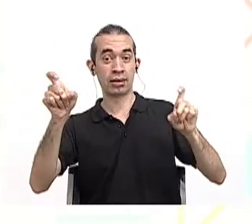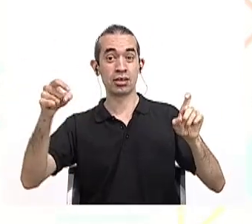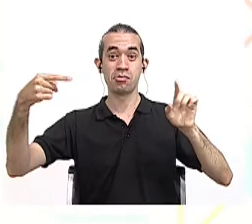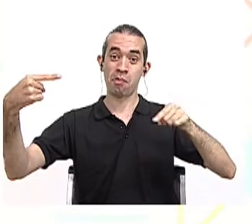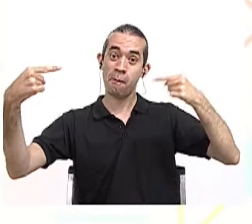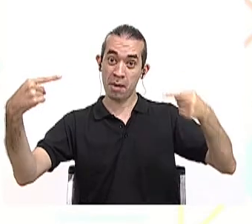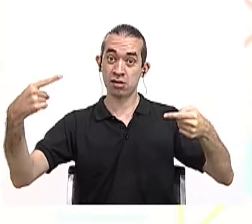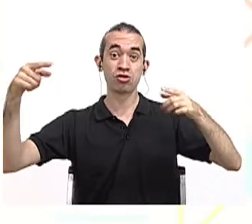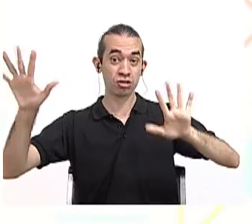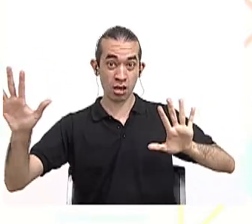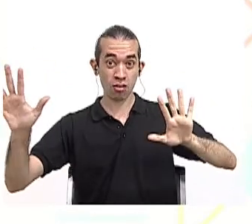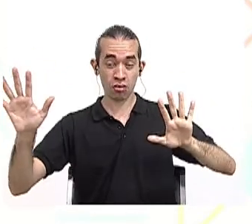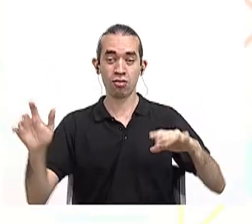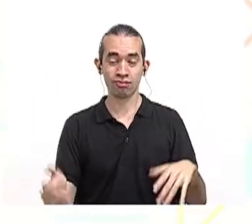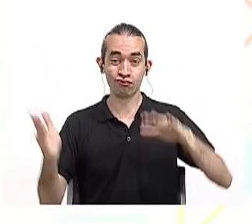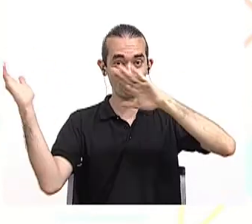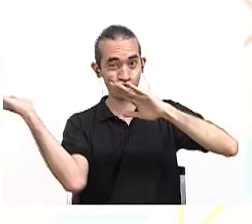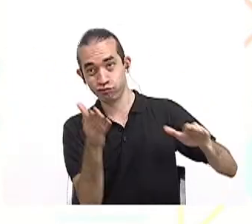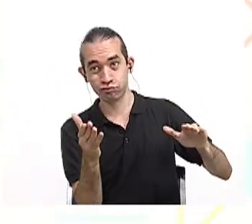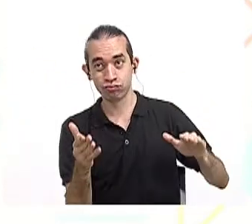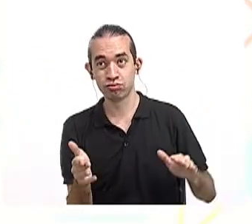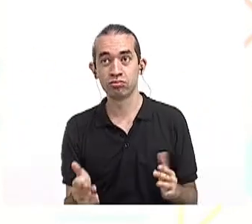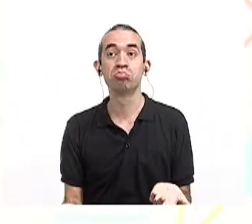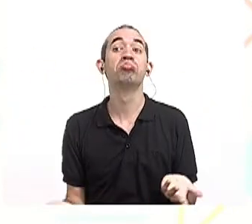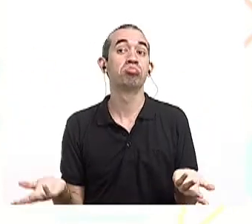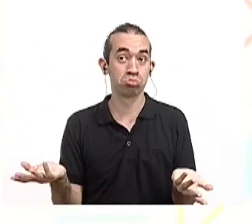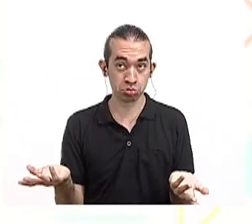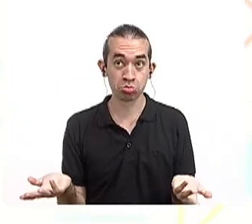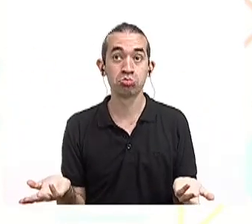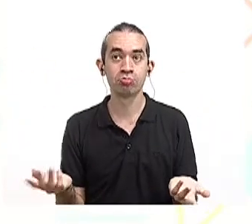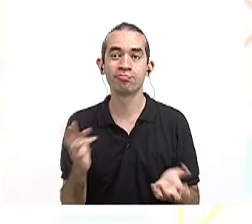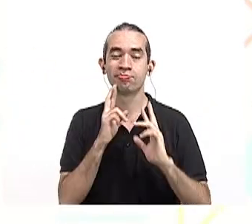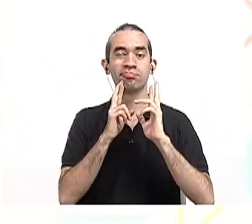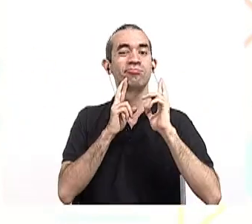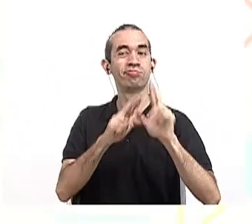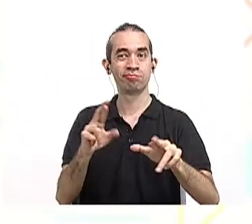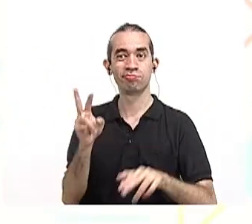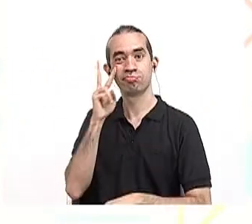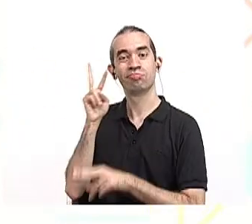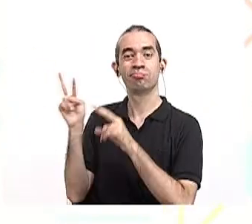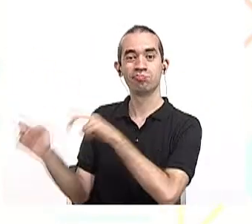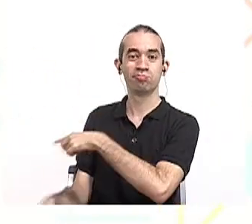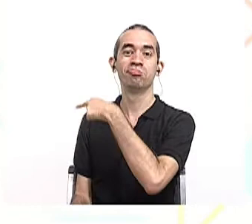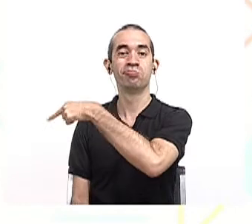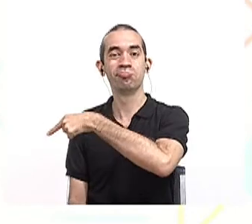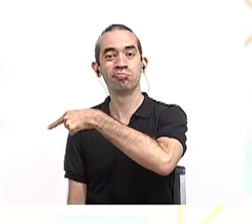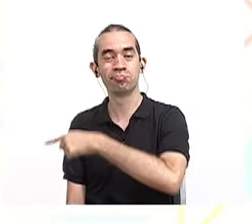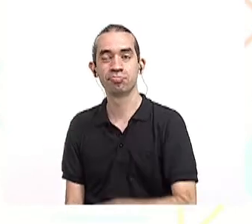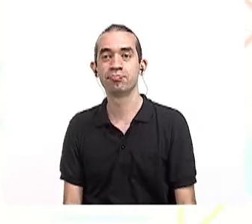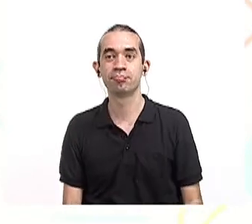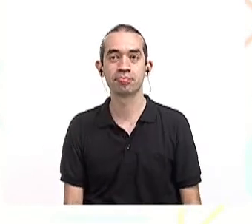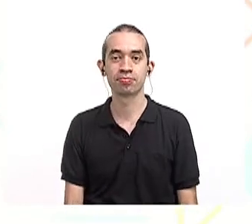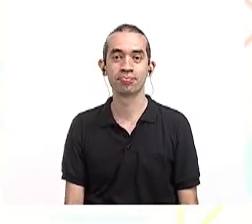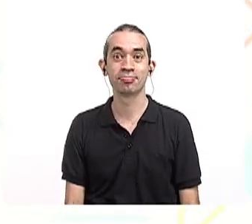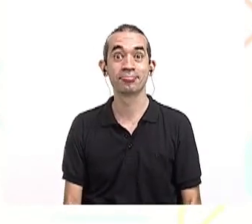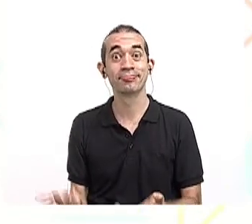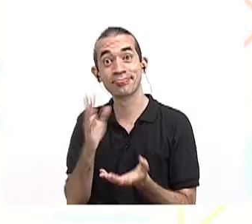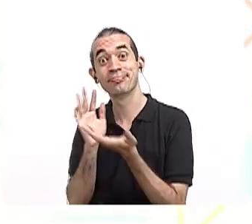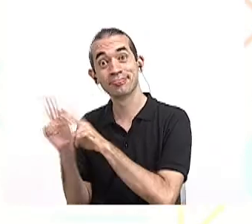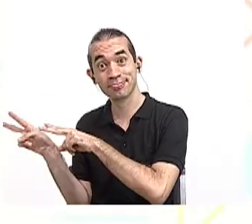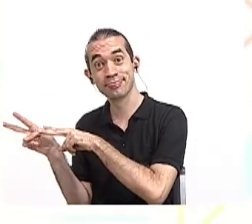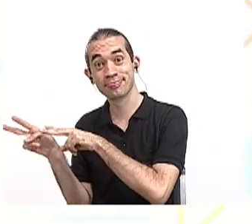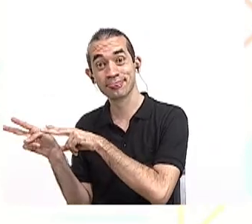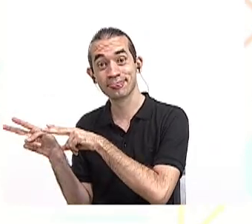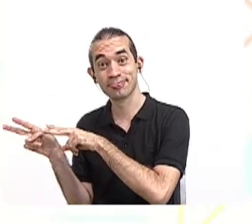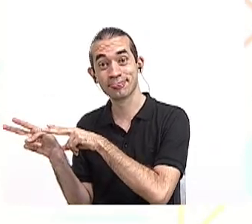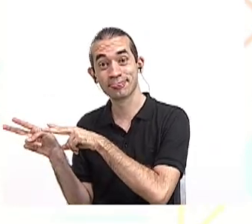5. Y entonces nuestro resultado final sería x más 5 a la